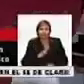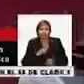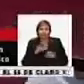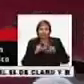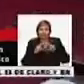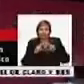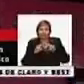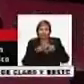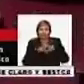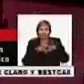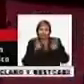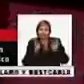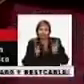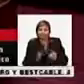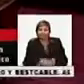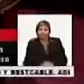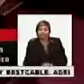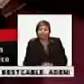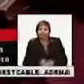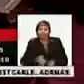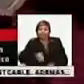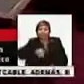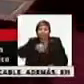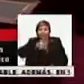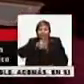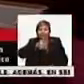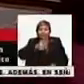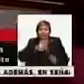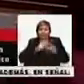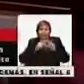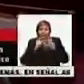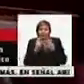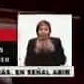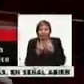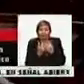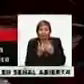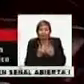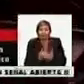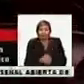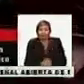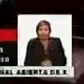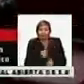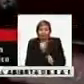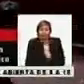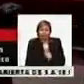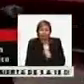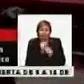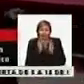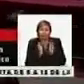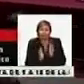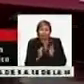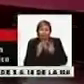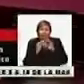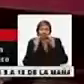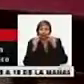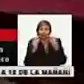panelistas de la mesa, directivos de la Agrupación de Trabajadores Apristas del